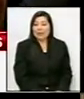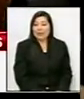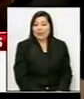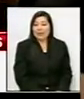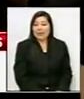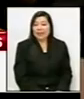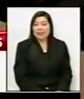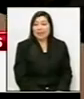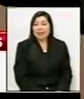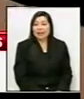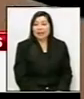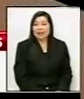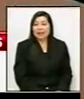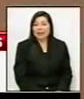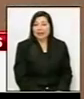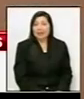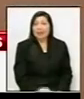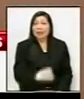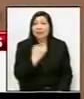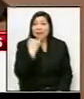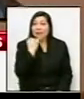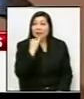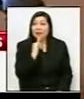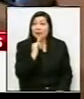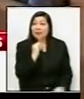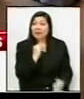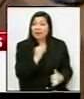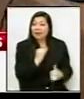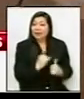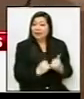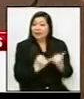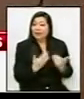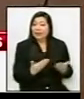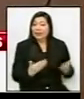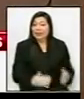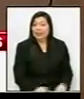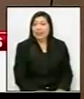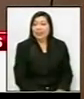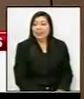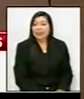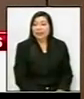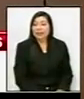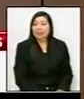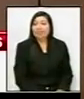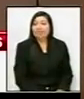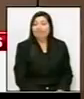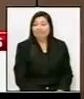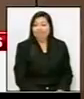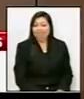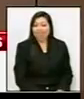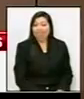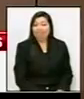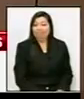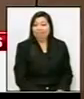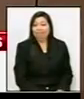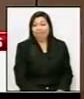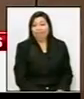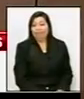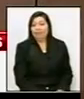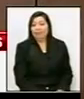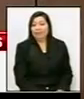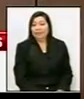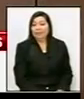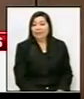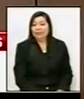Javier Velázquez Jesquén, quien realizó el informe final de estos hechos, va a contestar su inquietud. Congresista